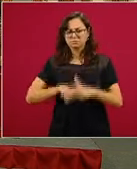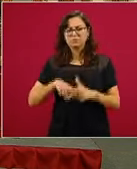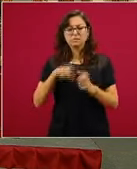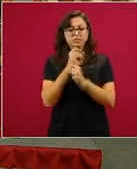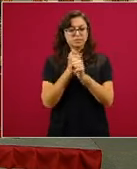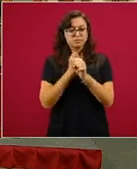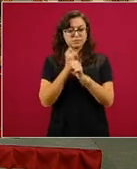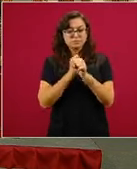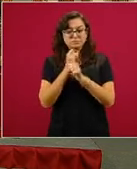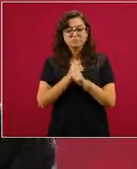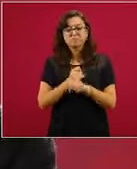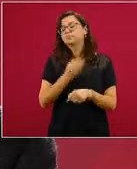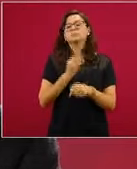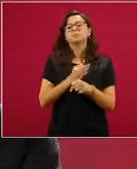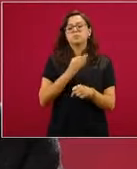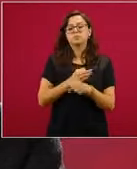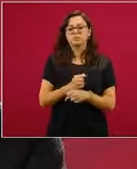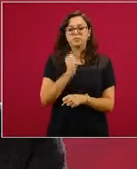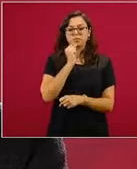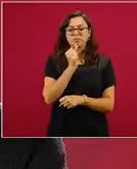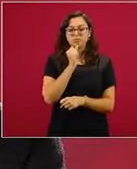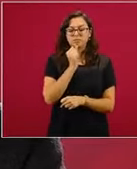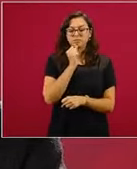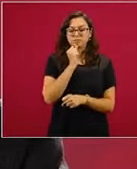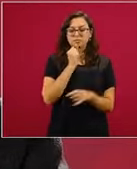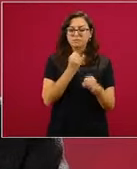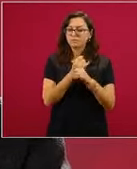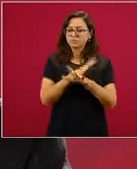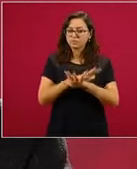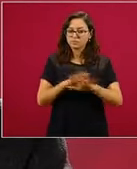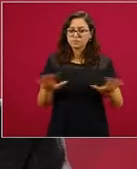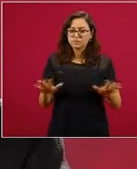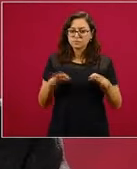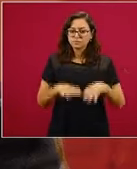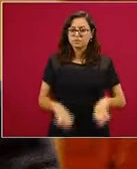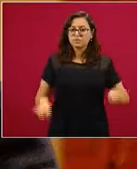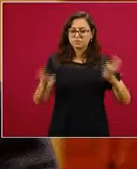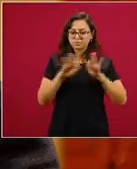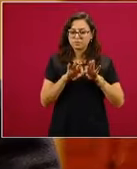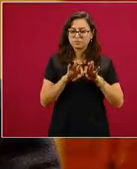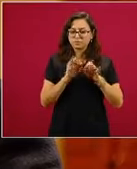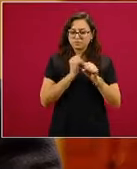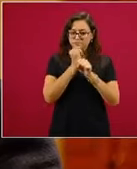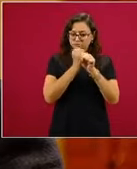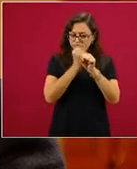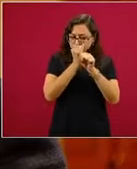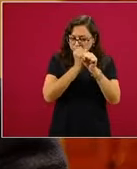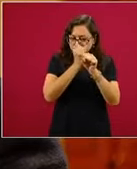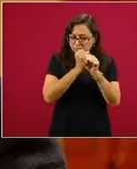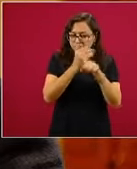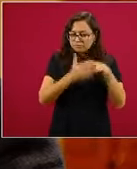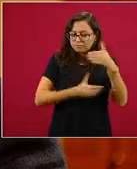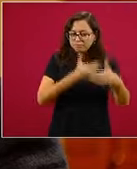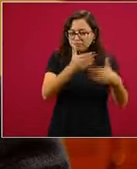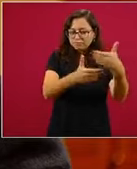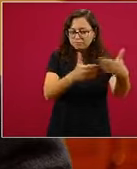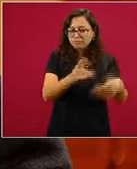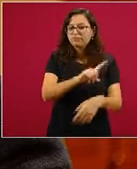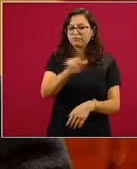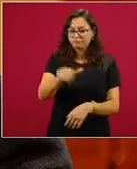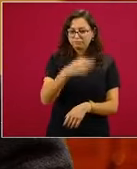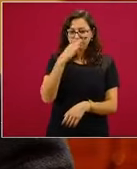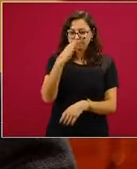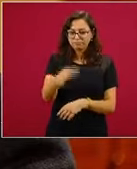ahorita adelantar vísperas ni datos que son en este momento importantes para orientarnos a investigar qué está pasando.